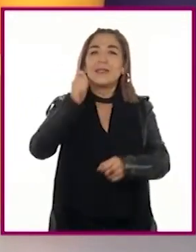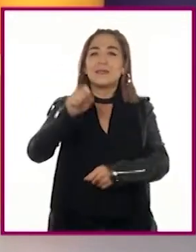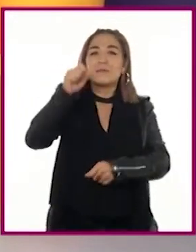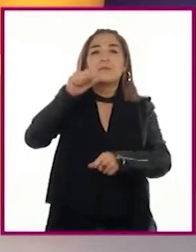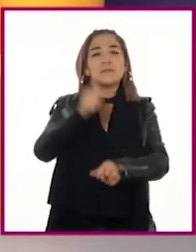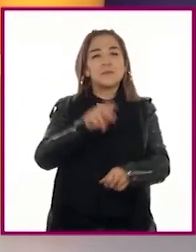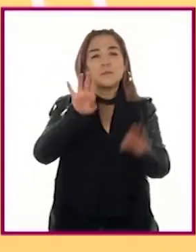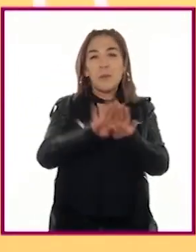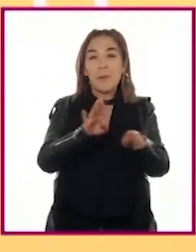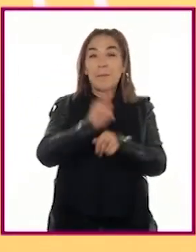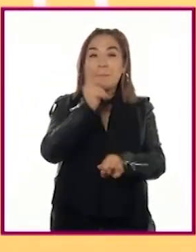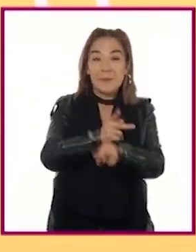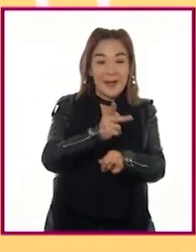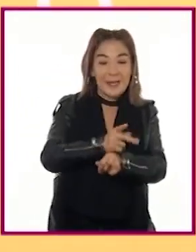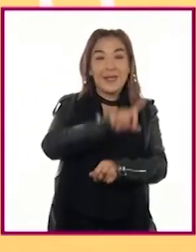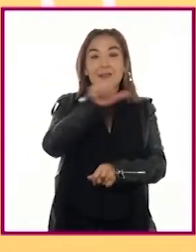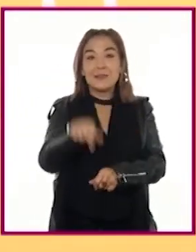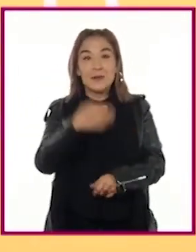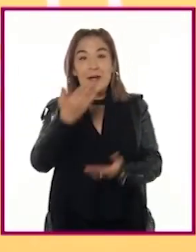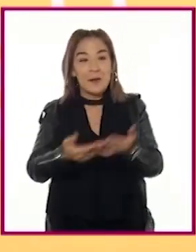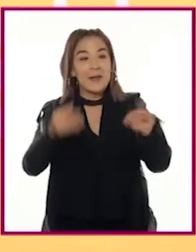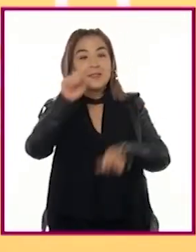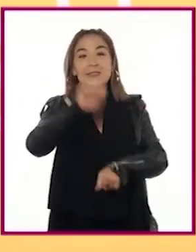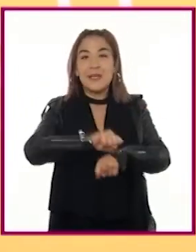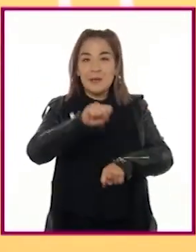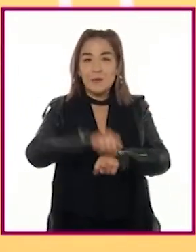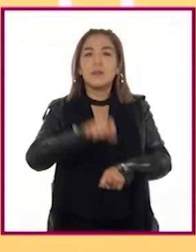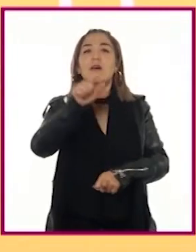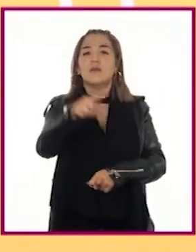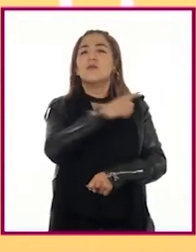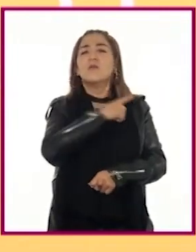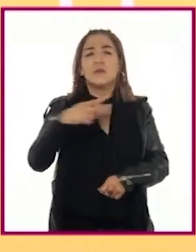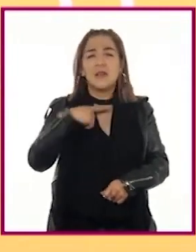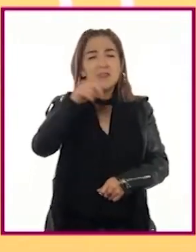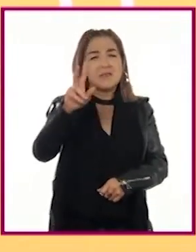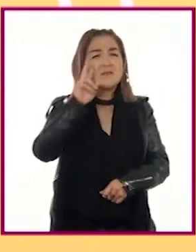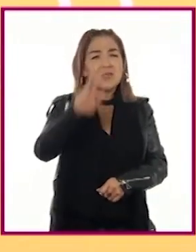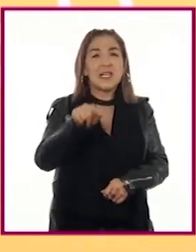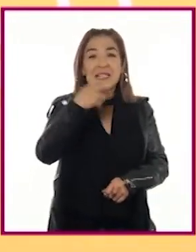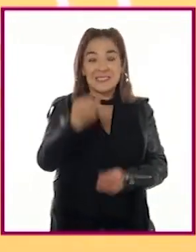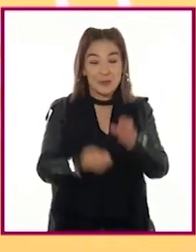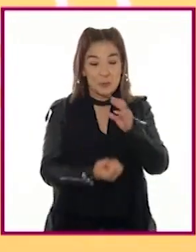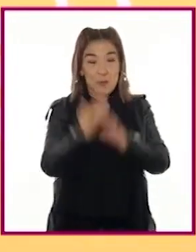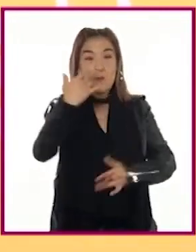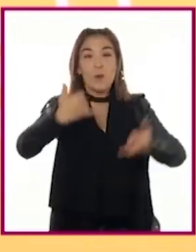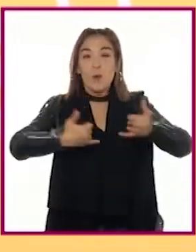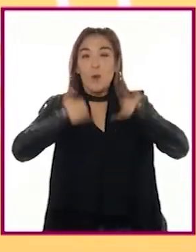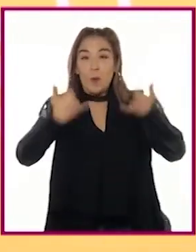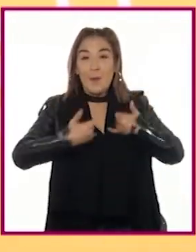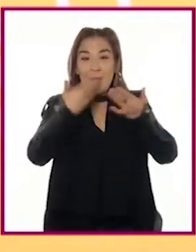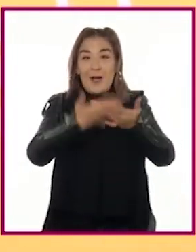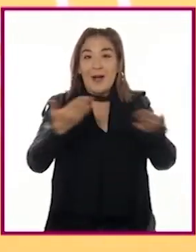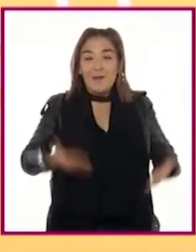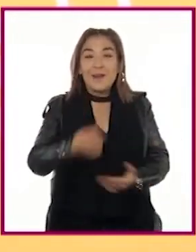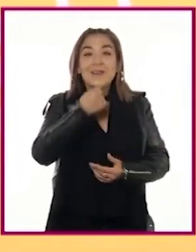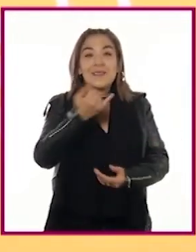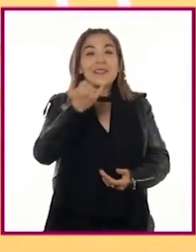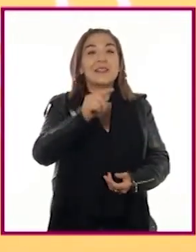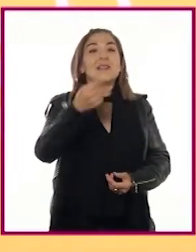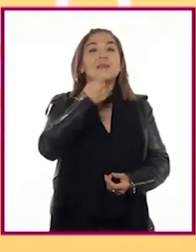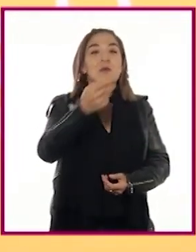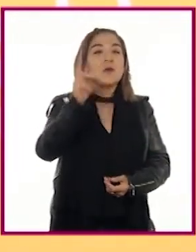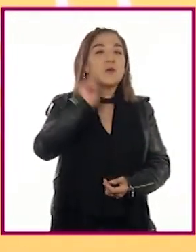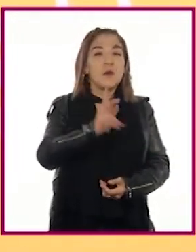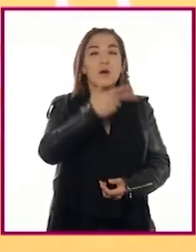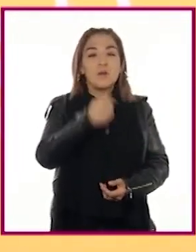su propio desarrollo. Por ende, no resulta extraño escuchar que las nuevas generaciones de niñas y niños comienzan a